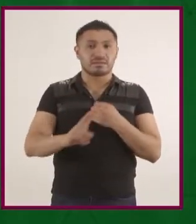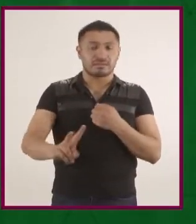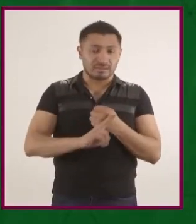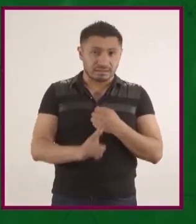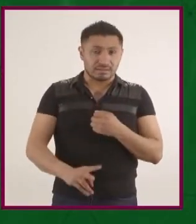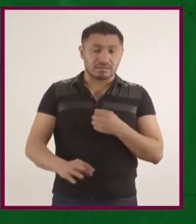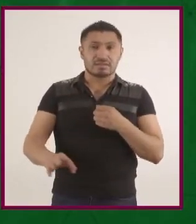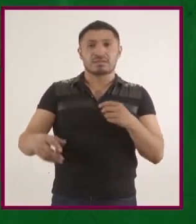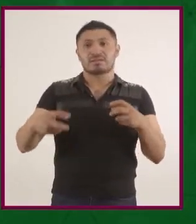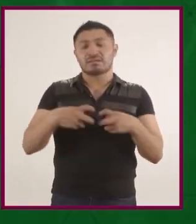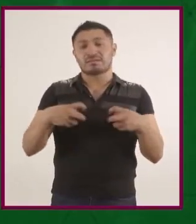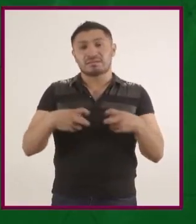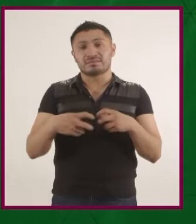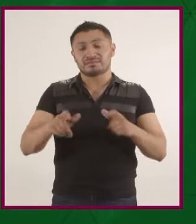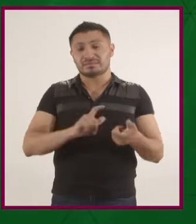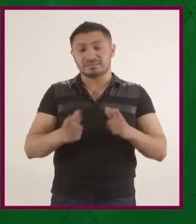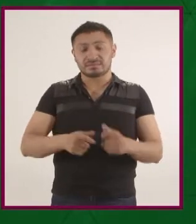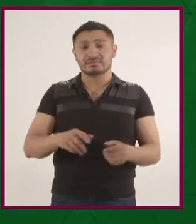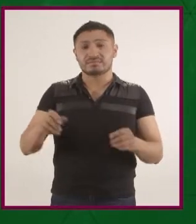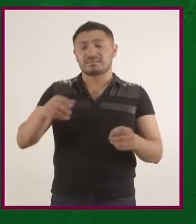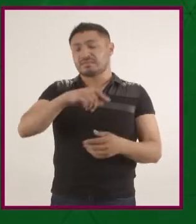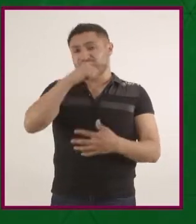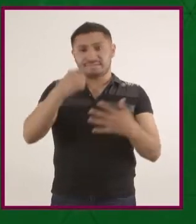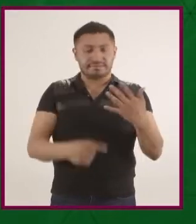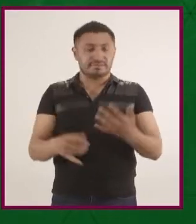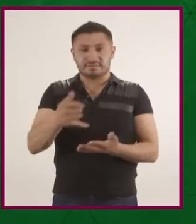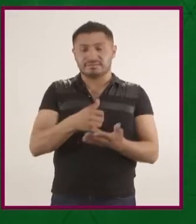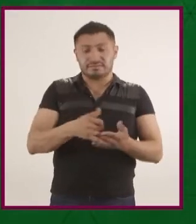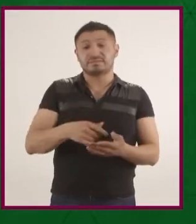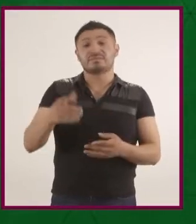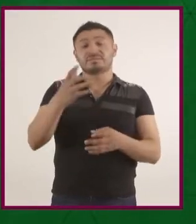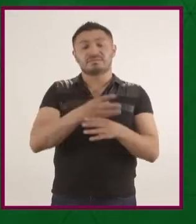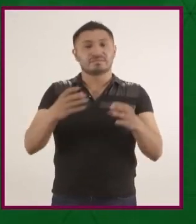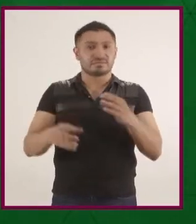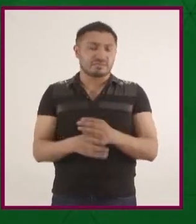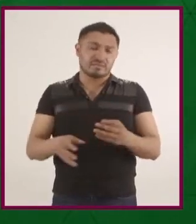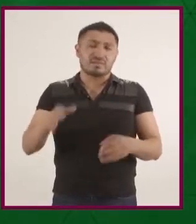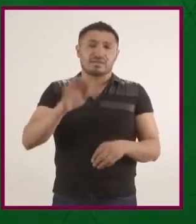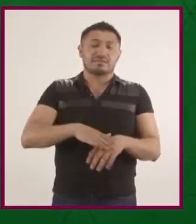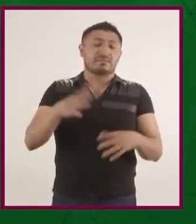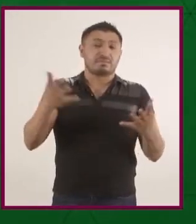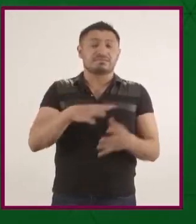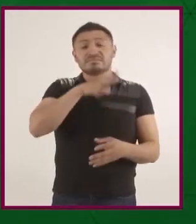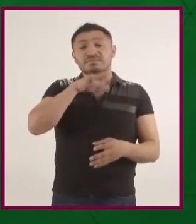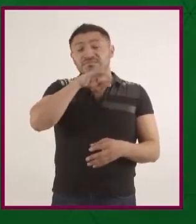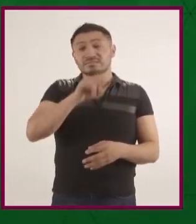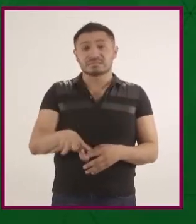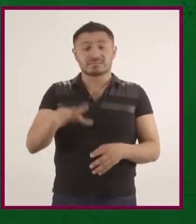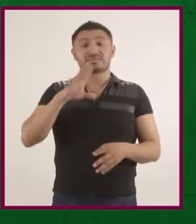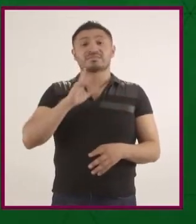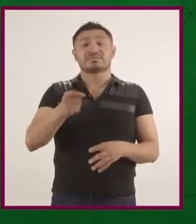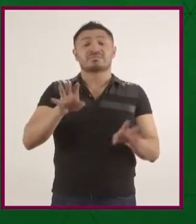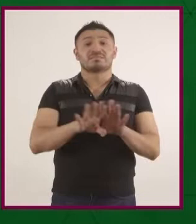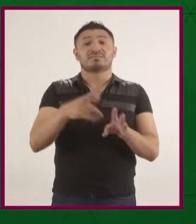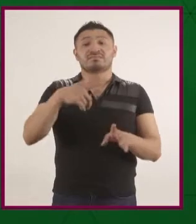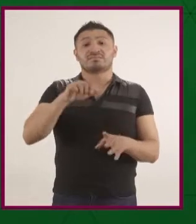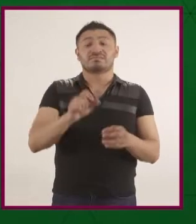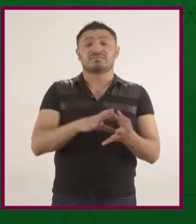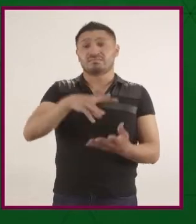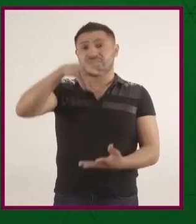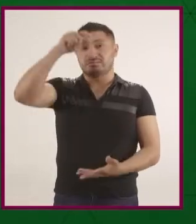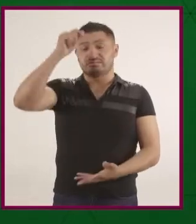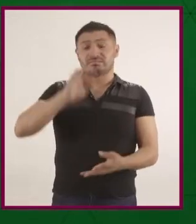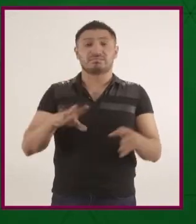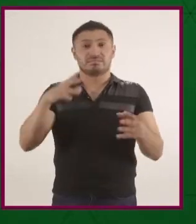plásticos aluminio y aceites son algunos de los residuos que más generamos y que implican una emisión de gases de efecto